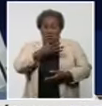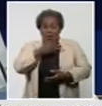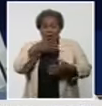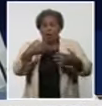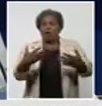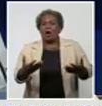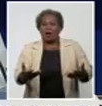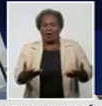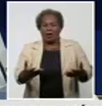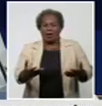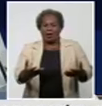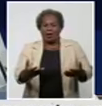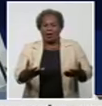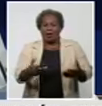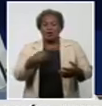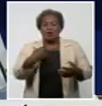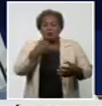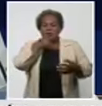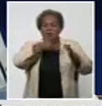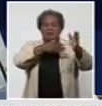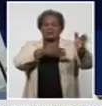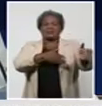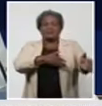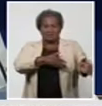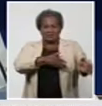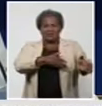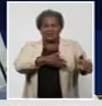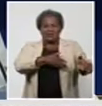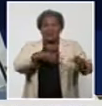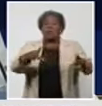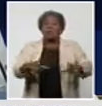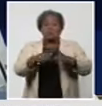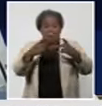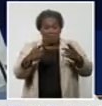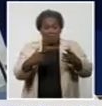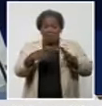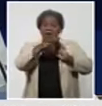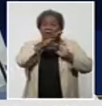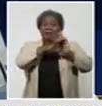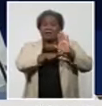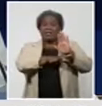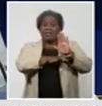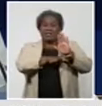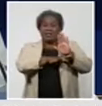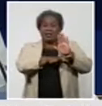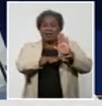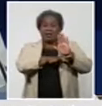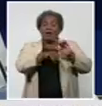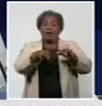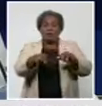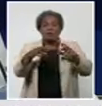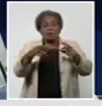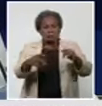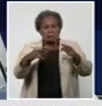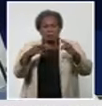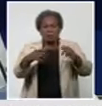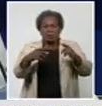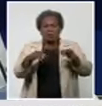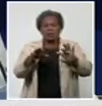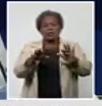está en ser más disciplinados, en cumplir con las medidas que se reiteran para evitar